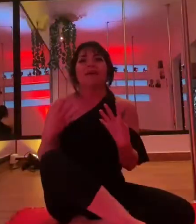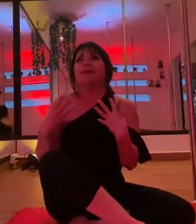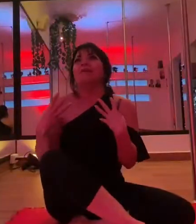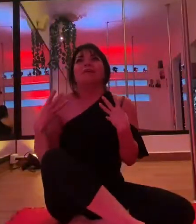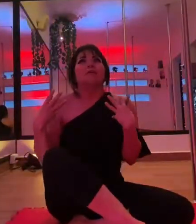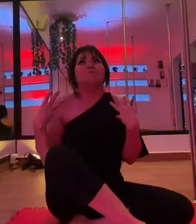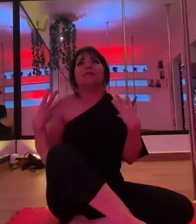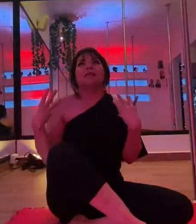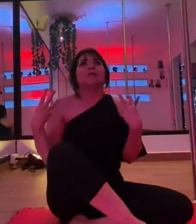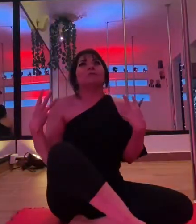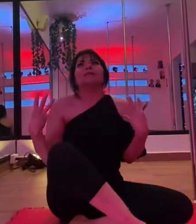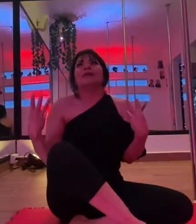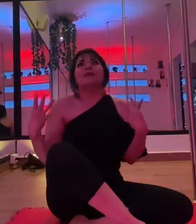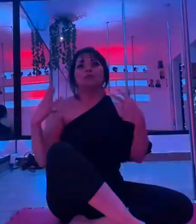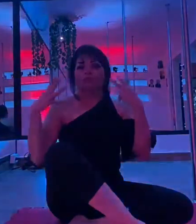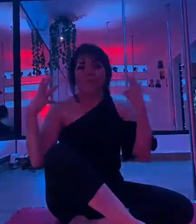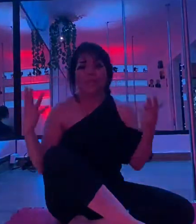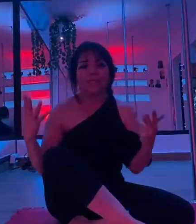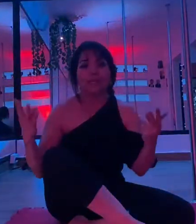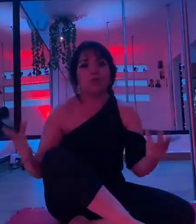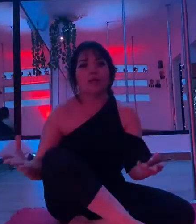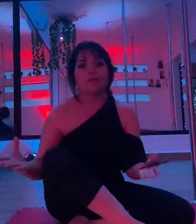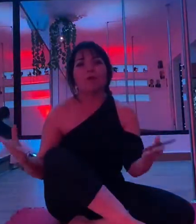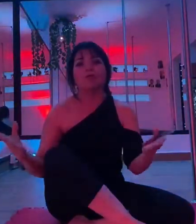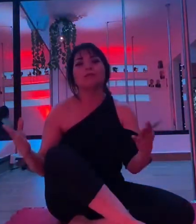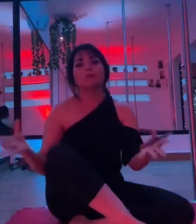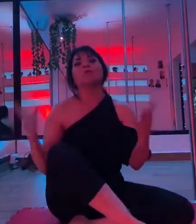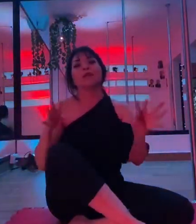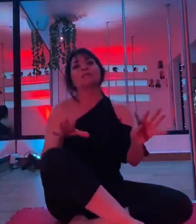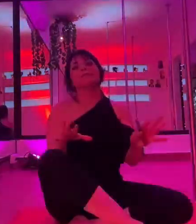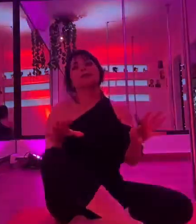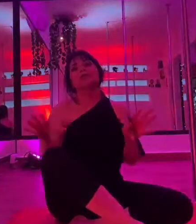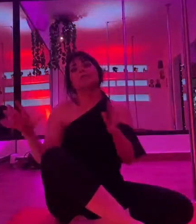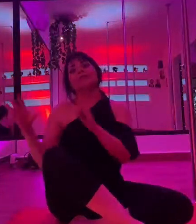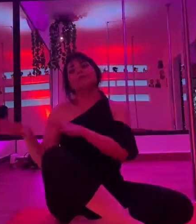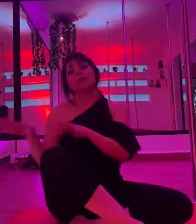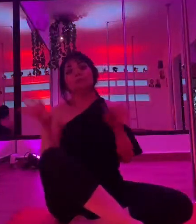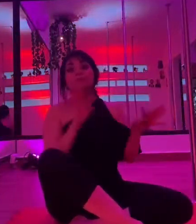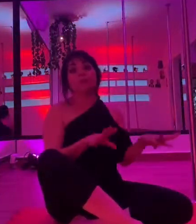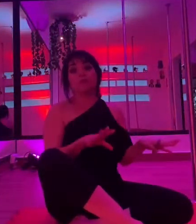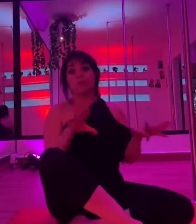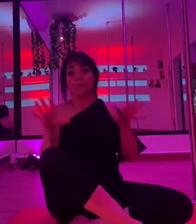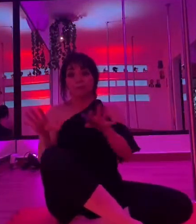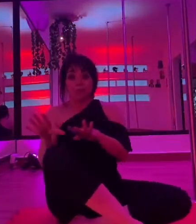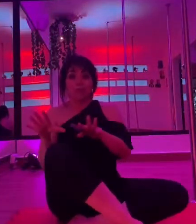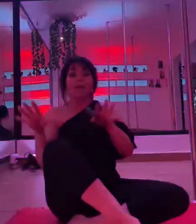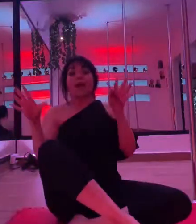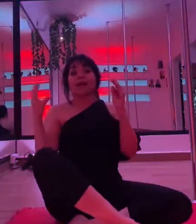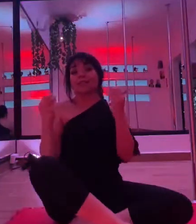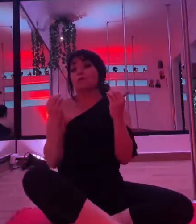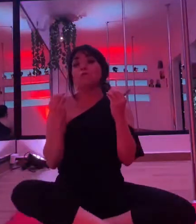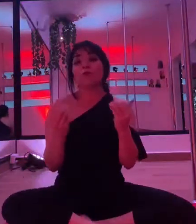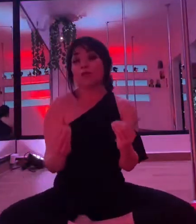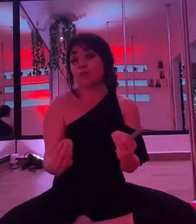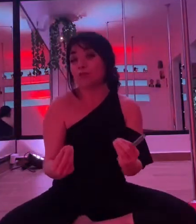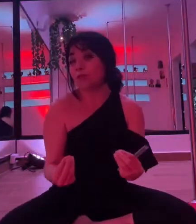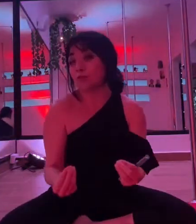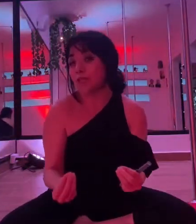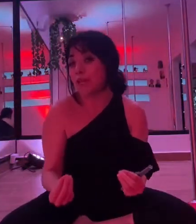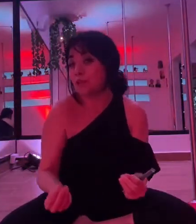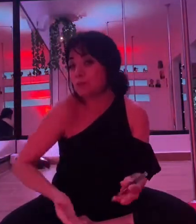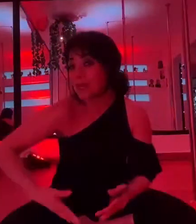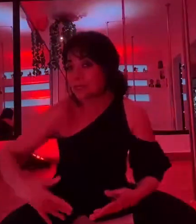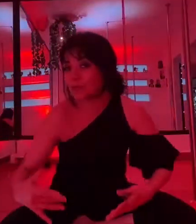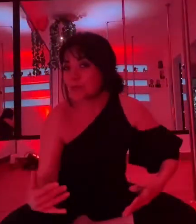solas, empiezan a pensar en tonterías y en lugar de mejor decir voy a ejercitar y voy a buscar mi espacio para poder hacer un poquito